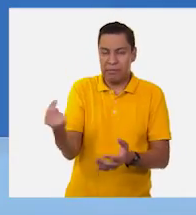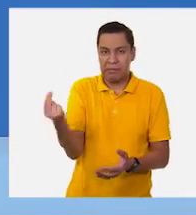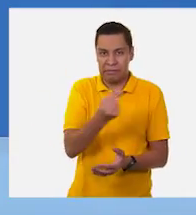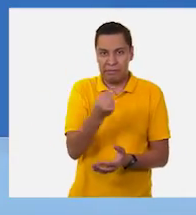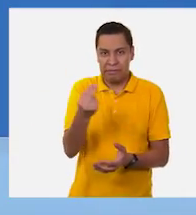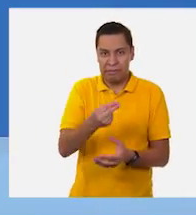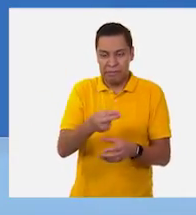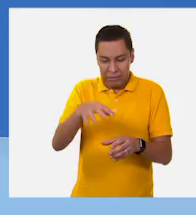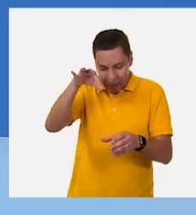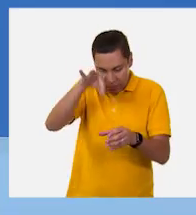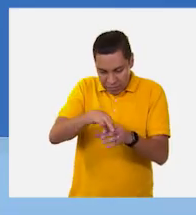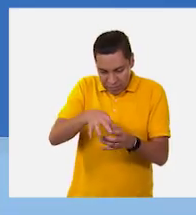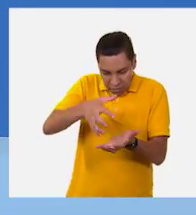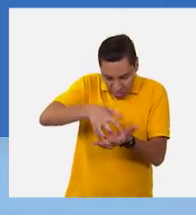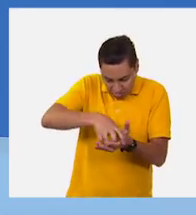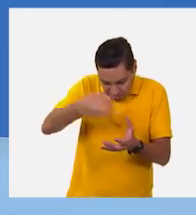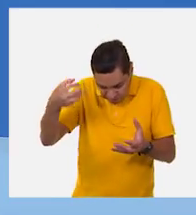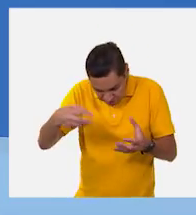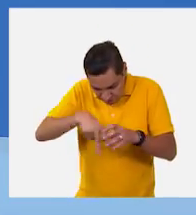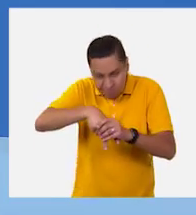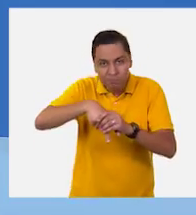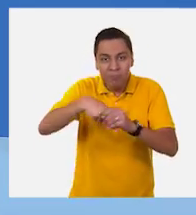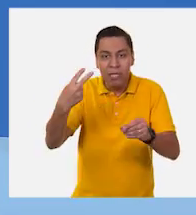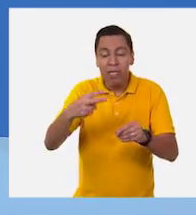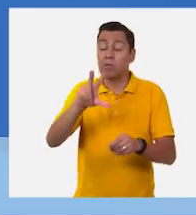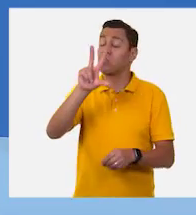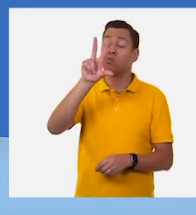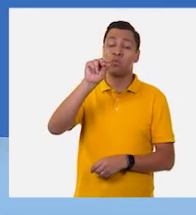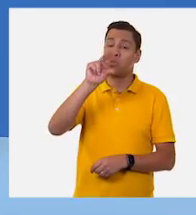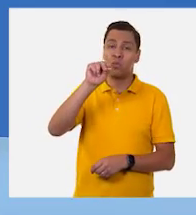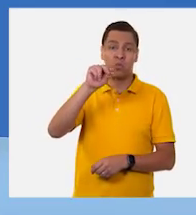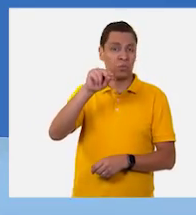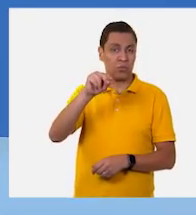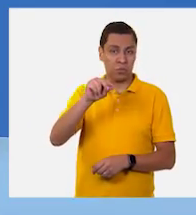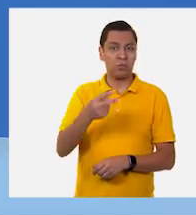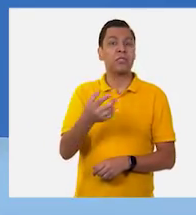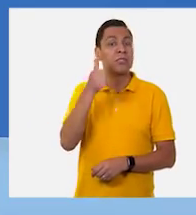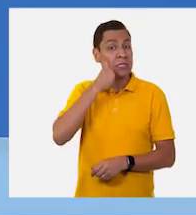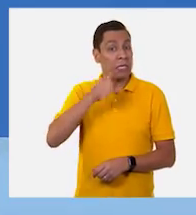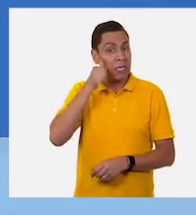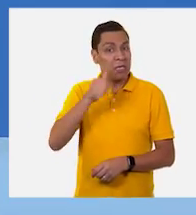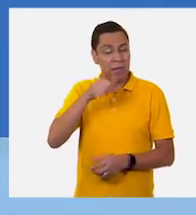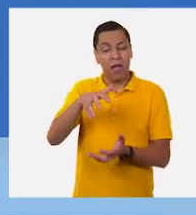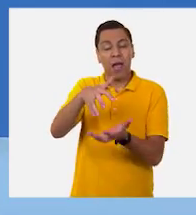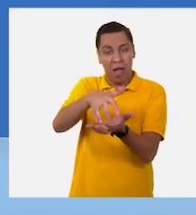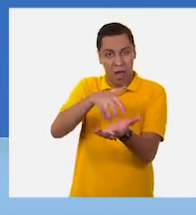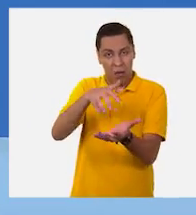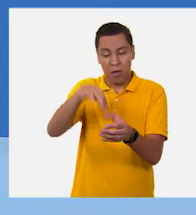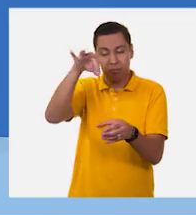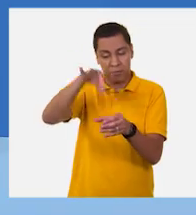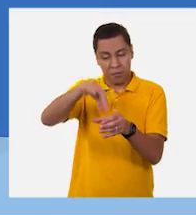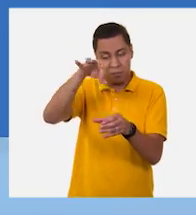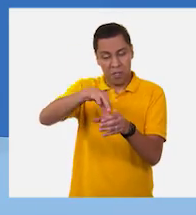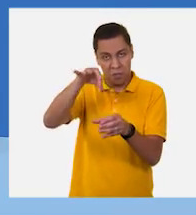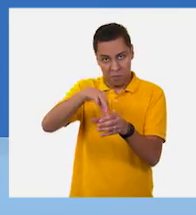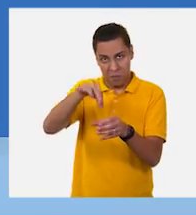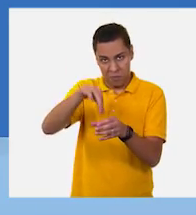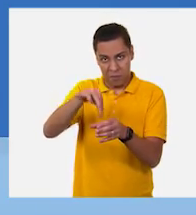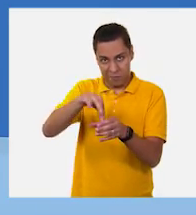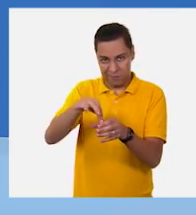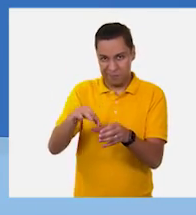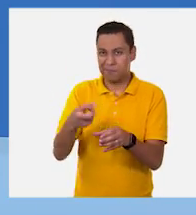con agujeros no es opción para un calcetín. Y además, saber esto que